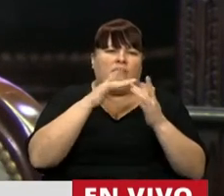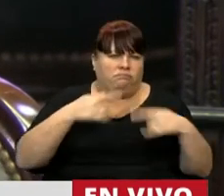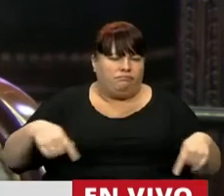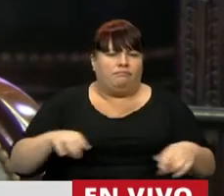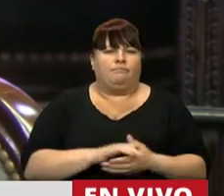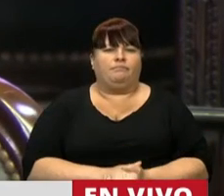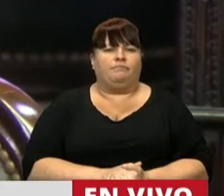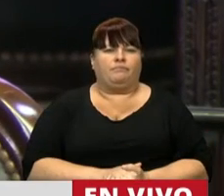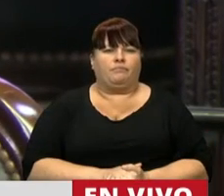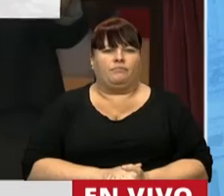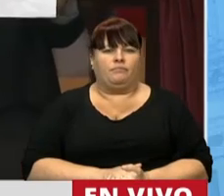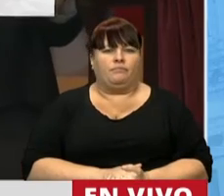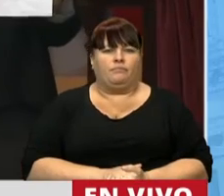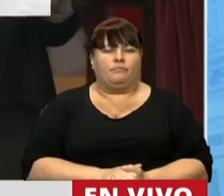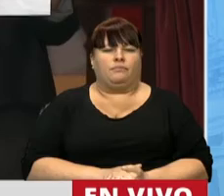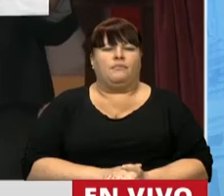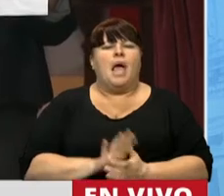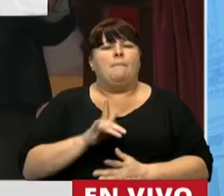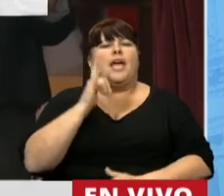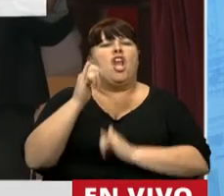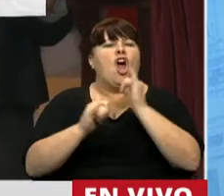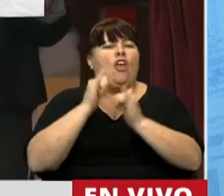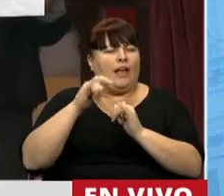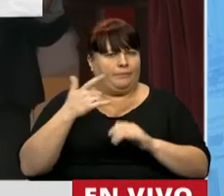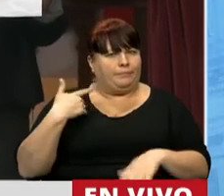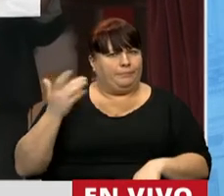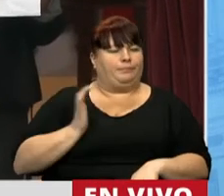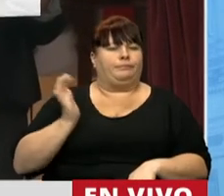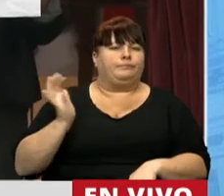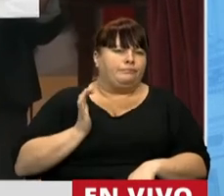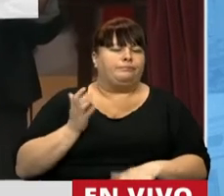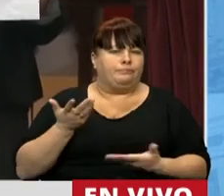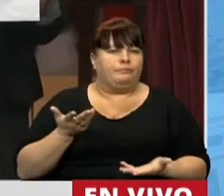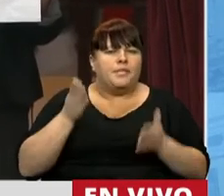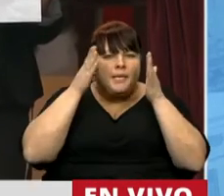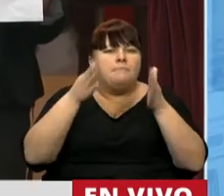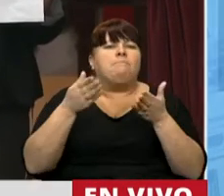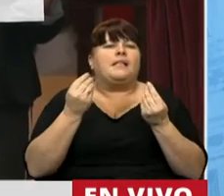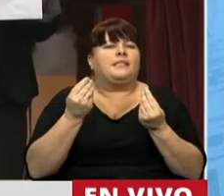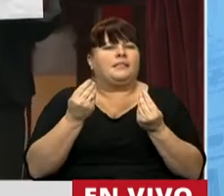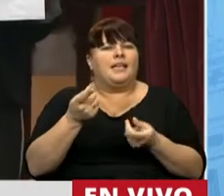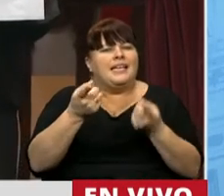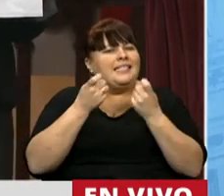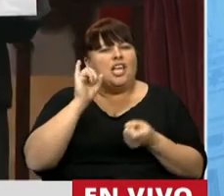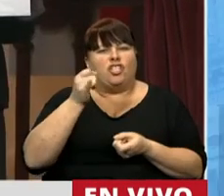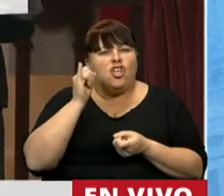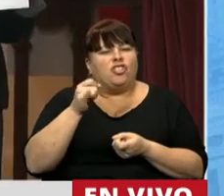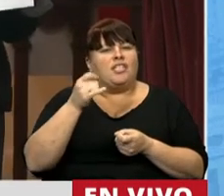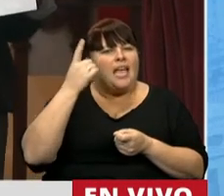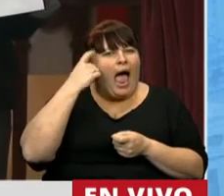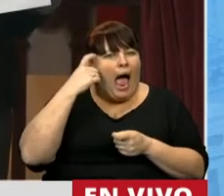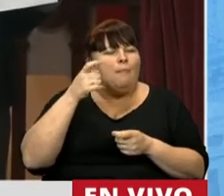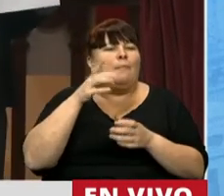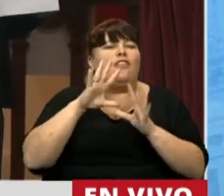net. Pero hay datos que son alarmantes y que pone el foco en la necesidad de la